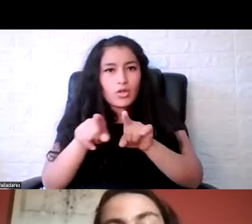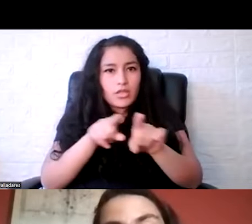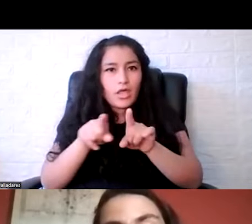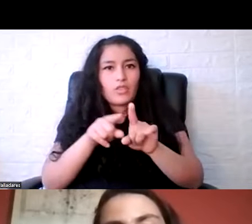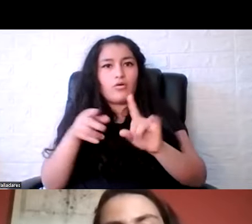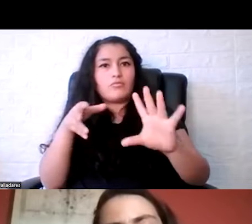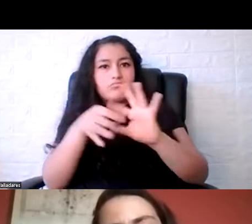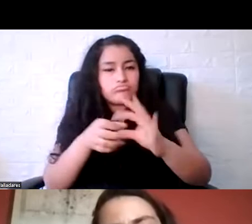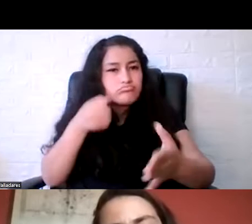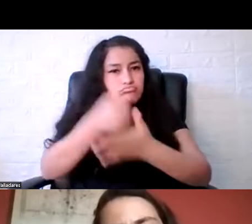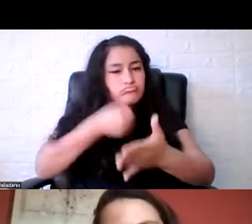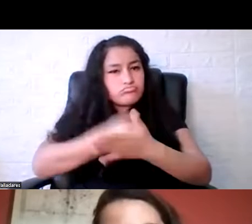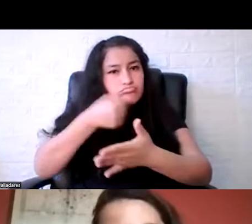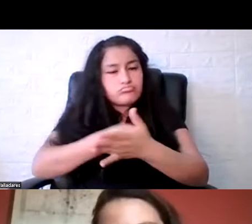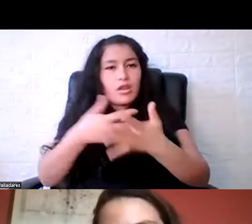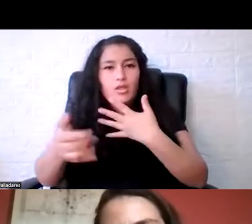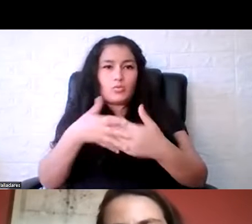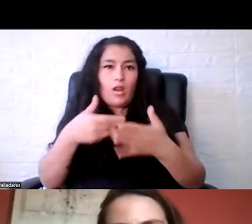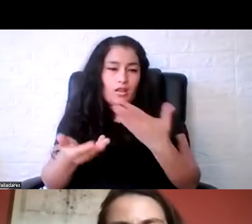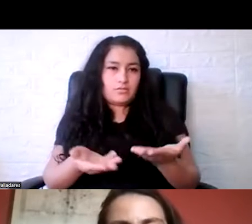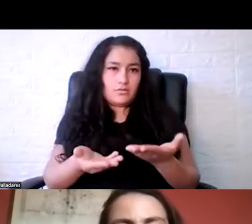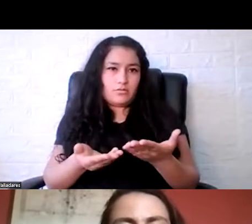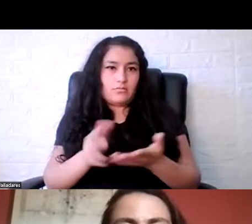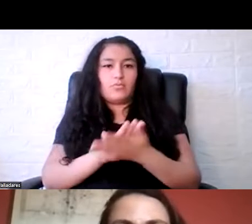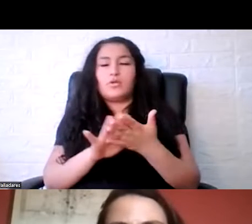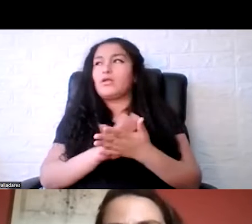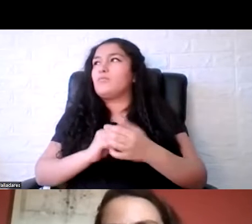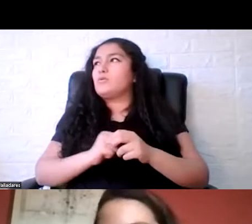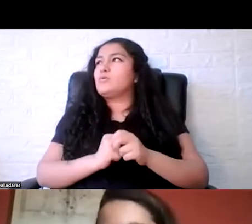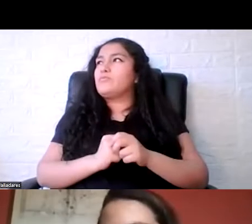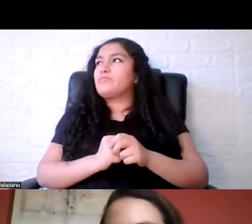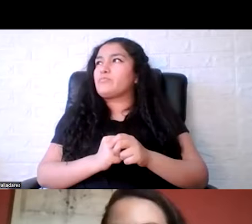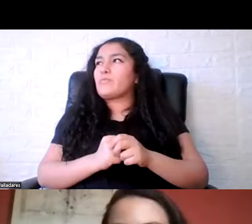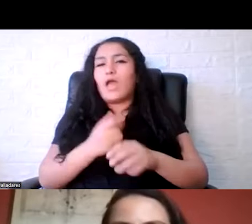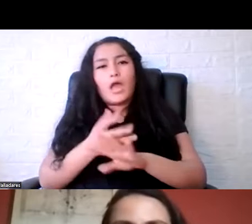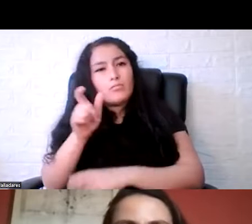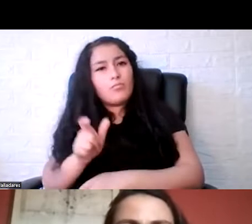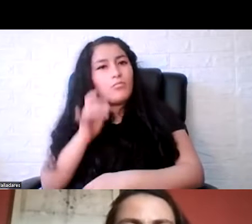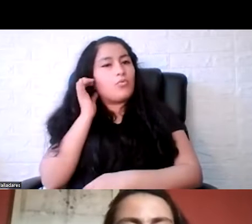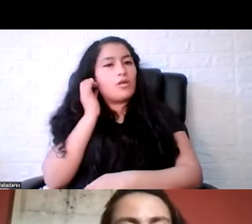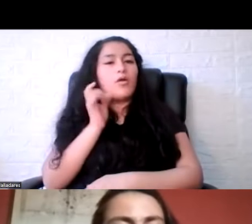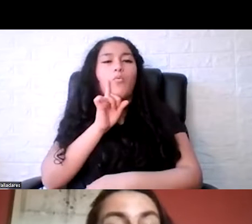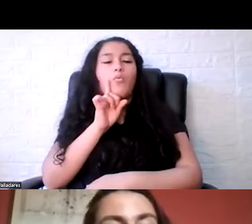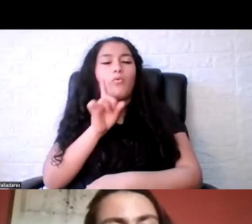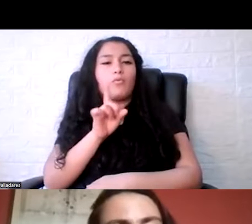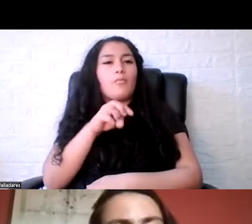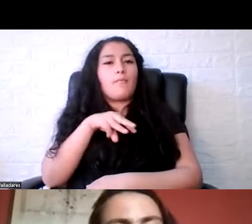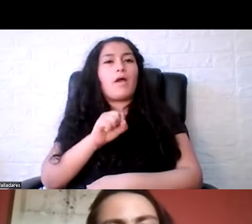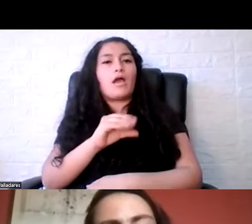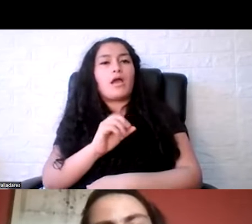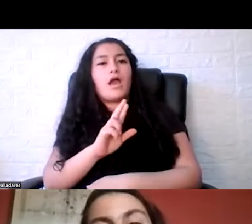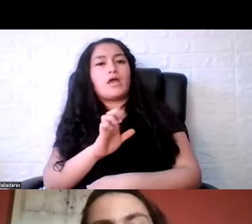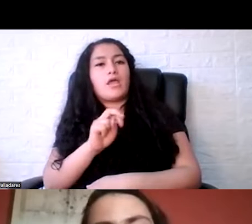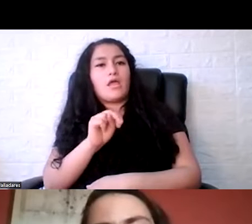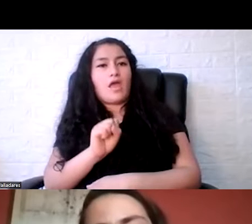todo a mujeres, ¿no es cierto? Hay varios casos en Chile conocidos como Macarena Valdés, entre otros, ¿no es cierto? Que ya no solo se